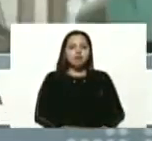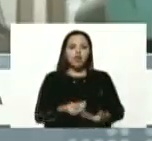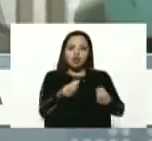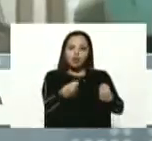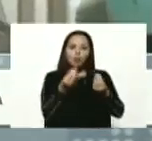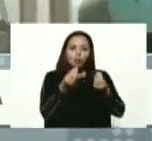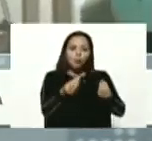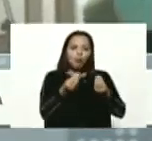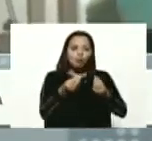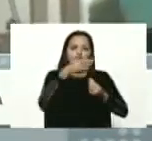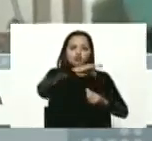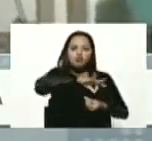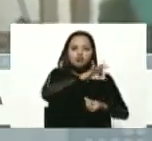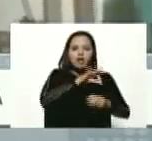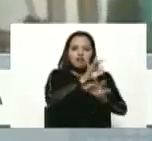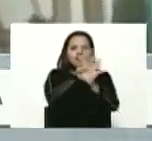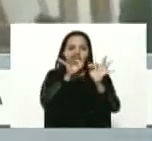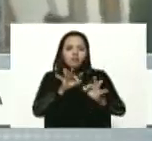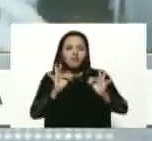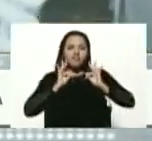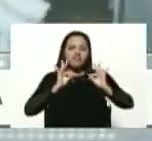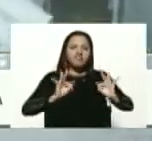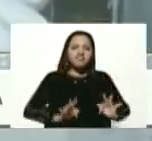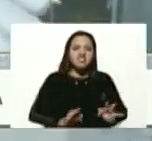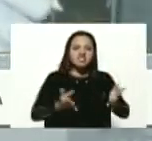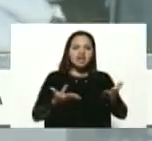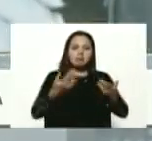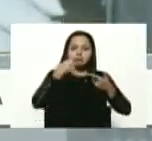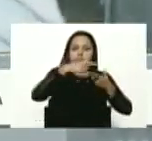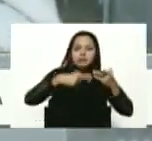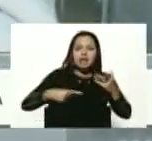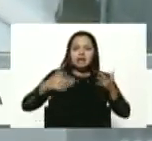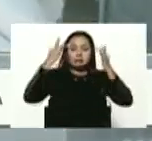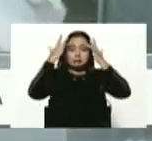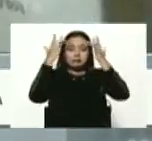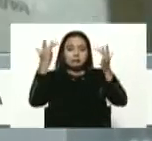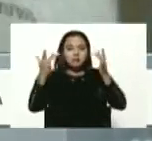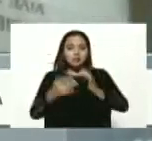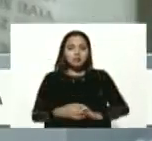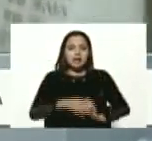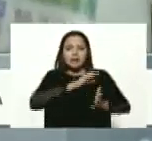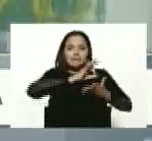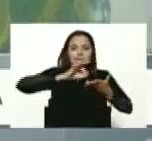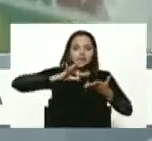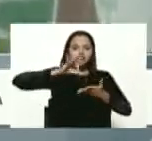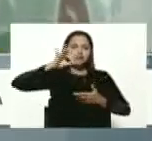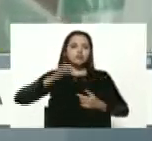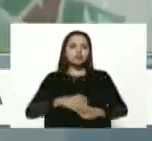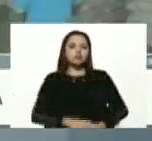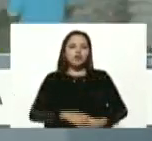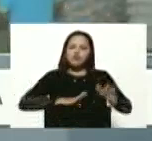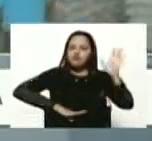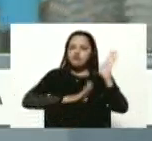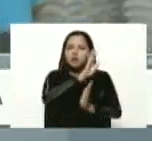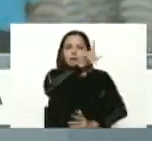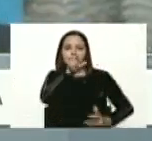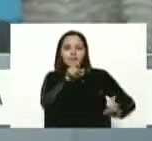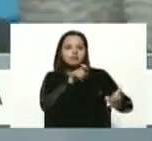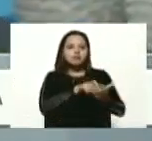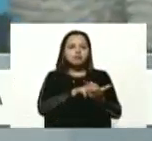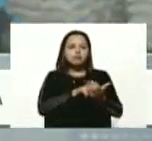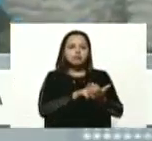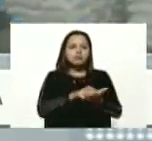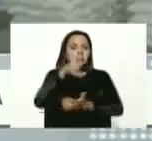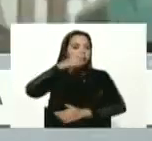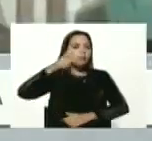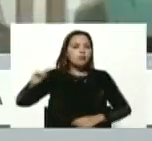condiciones sociales, físicas, materiales, intelectuales, espirituales, un desarrollo integral del